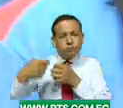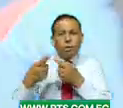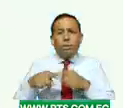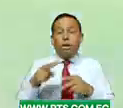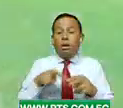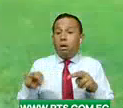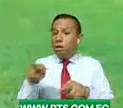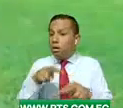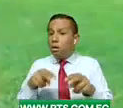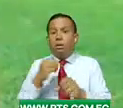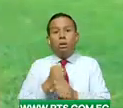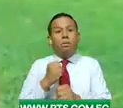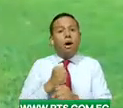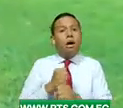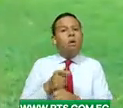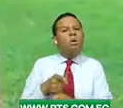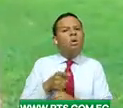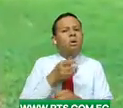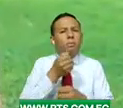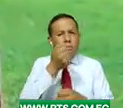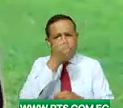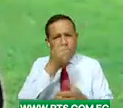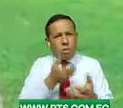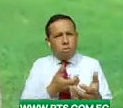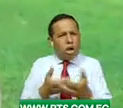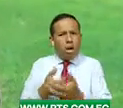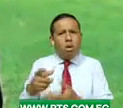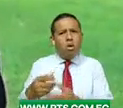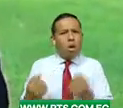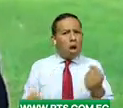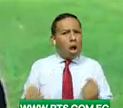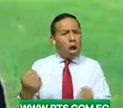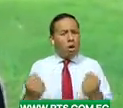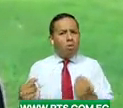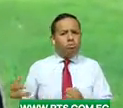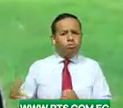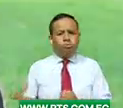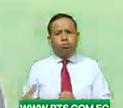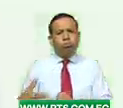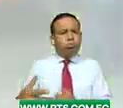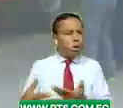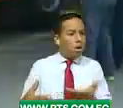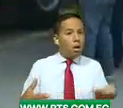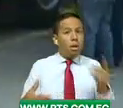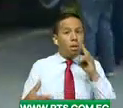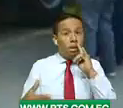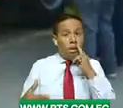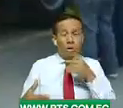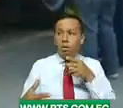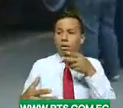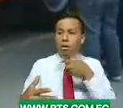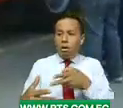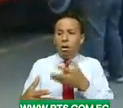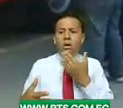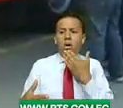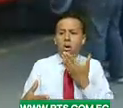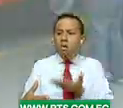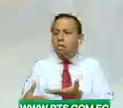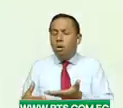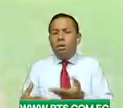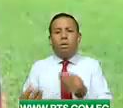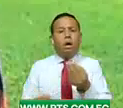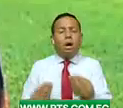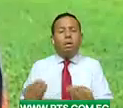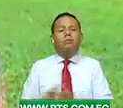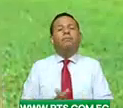su camión para enseñarle a todos los niños cómo funciona un camión de fuego y cómo reactan para los fuegos y las emergencias.